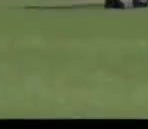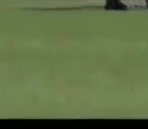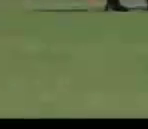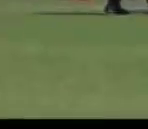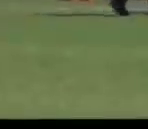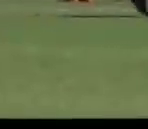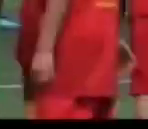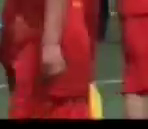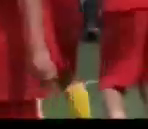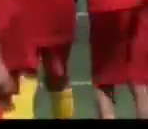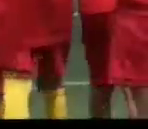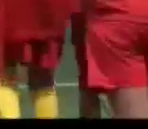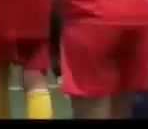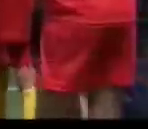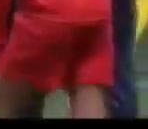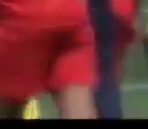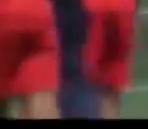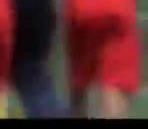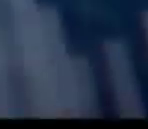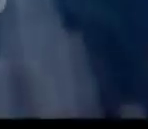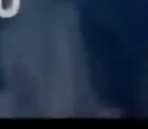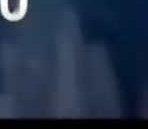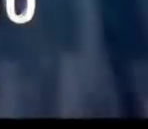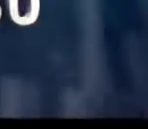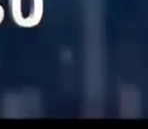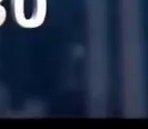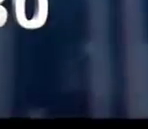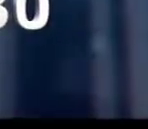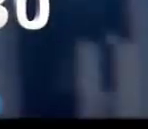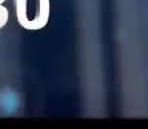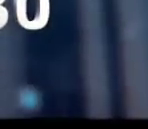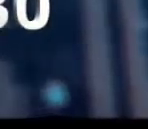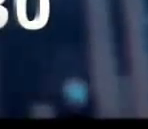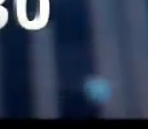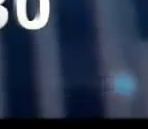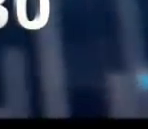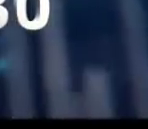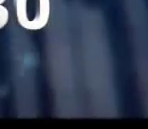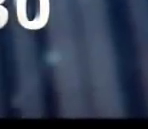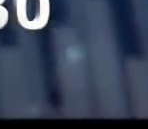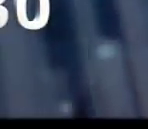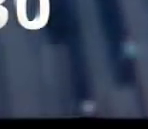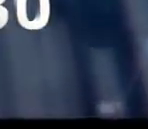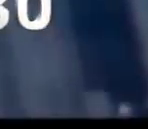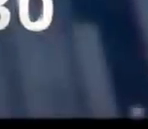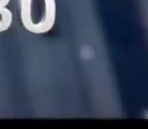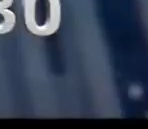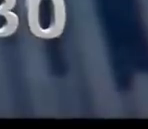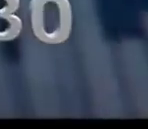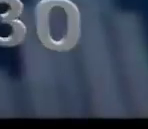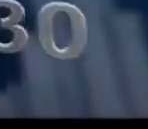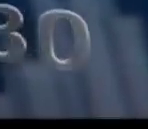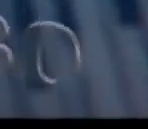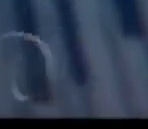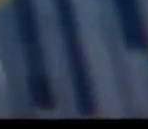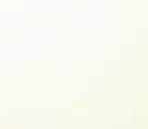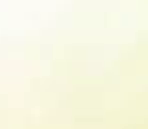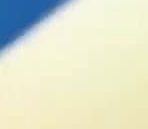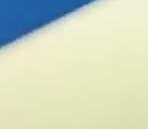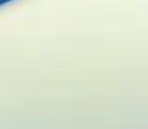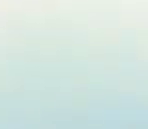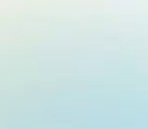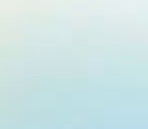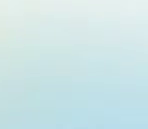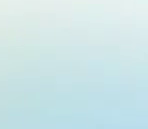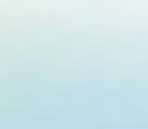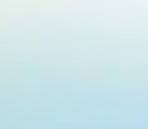que realiza la Prefectura de Pichincha todos los jueves a las 9 de la mañana y su reprise los sábados a las 18:30 en